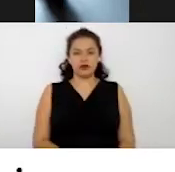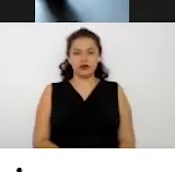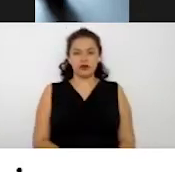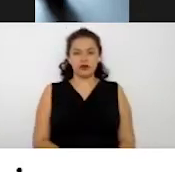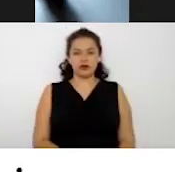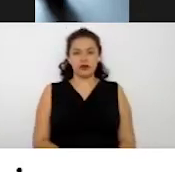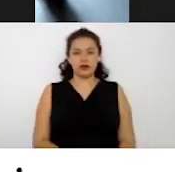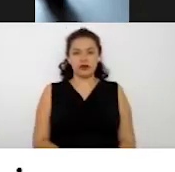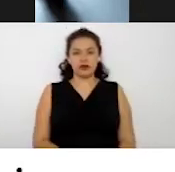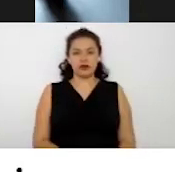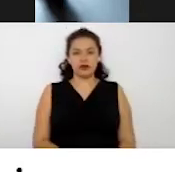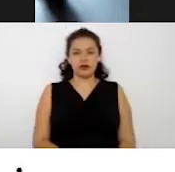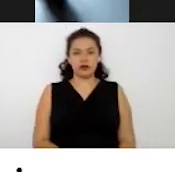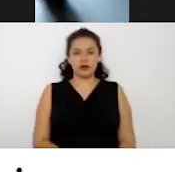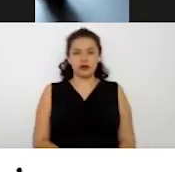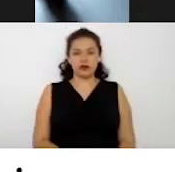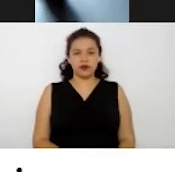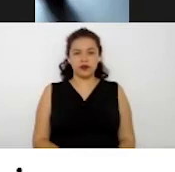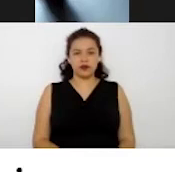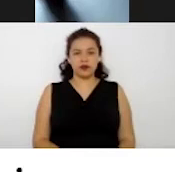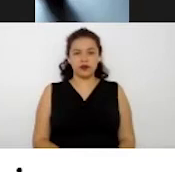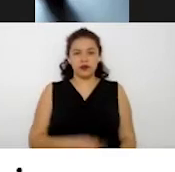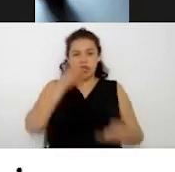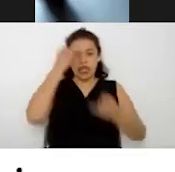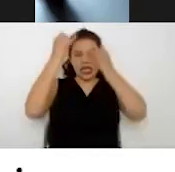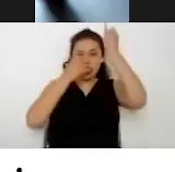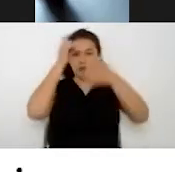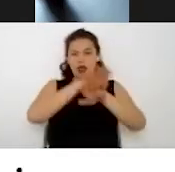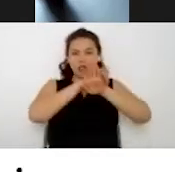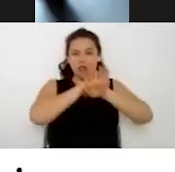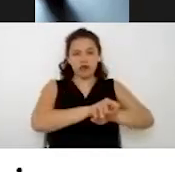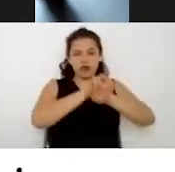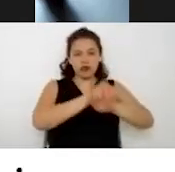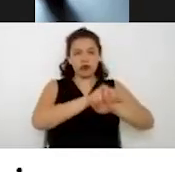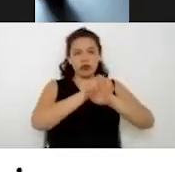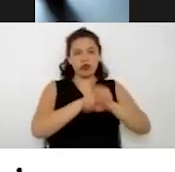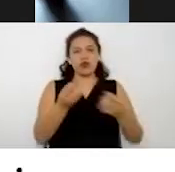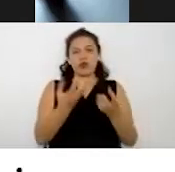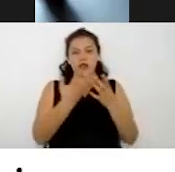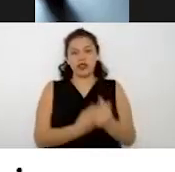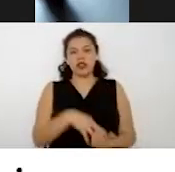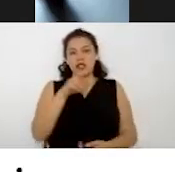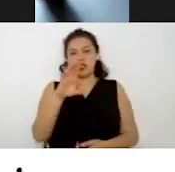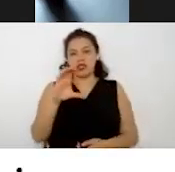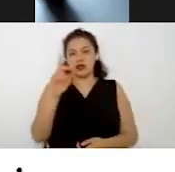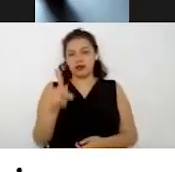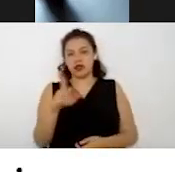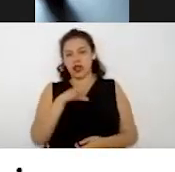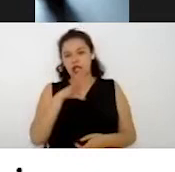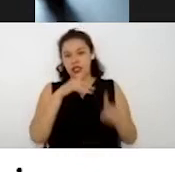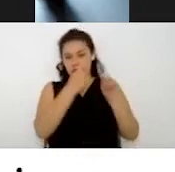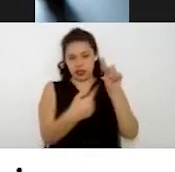¿Cuántas se imaginan que me pueda conformar un ciclo de compresiones? Porque recordemos que para RCP se manejan por ciclos.